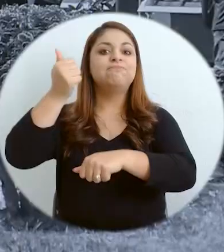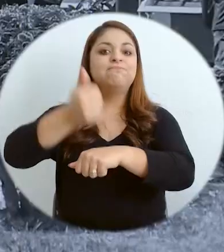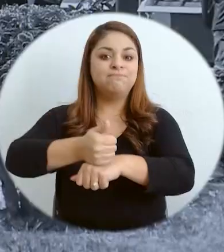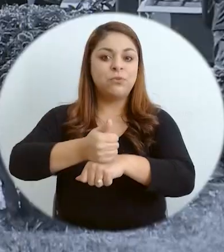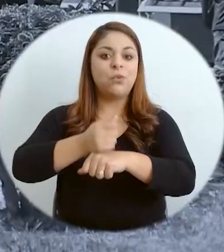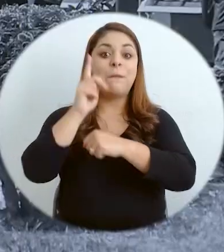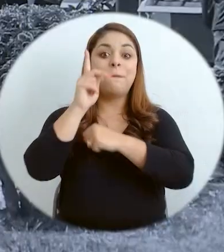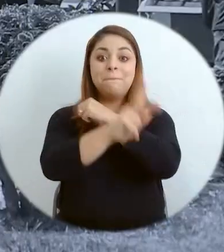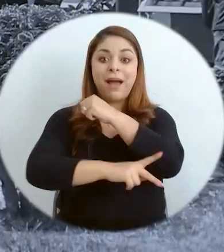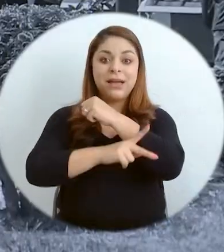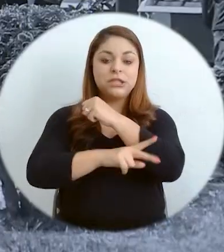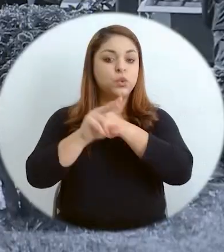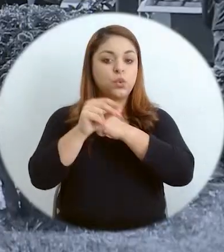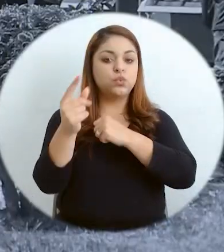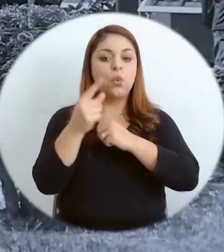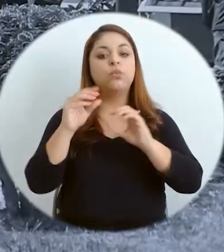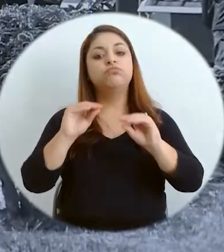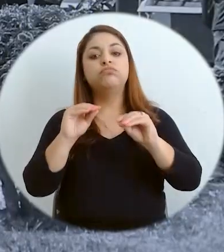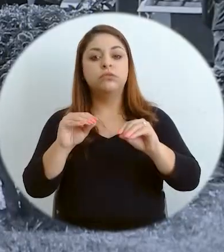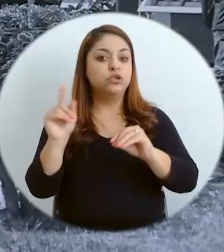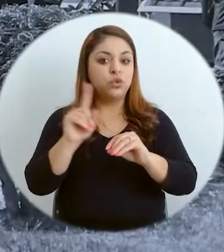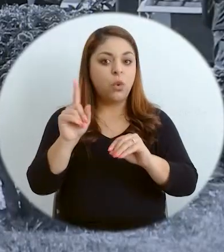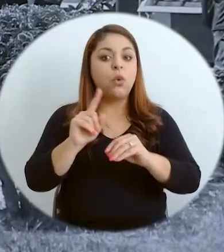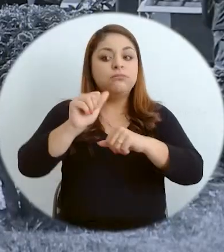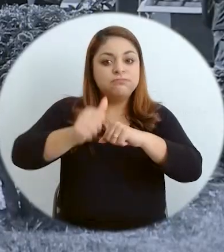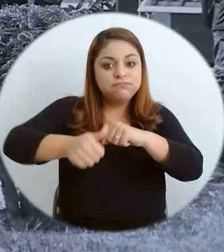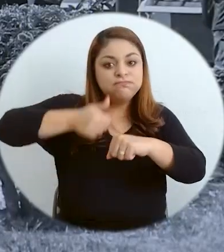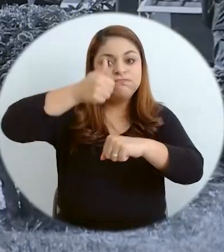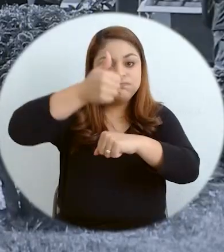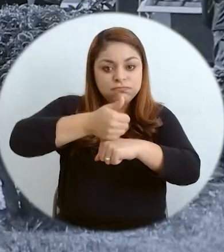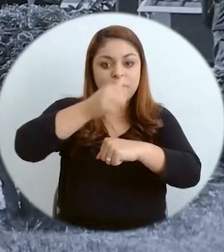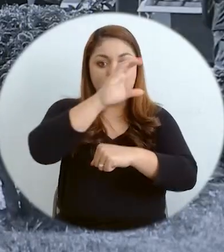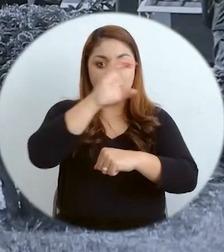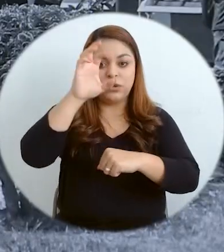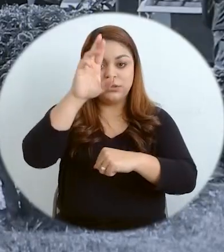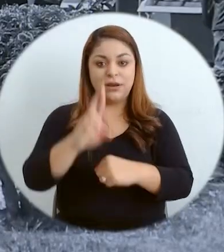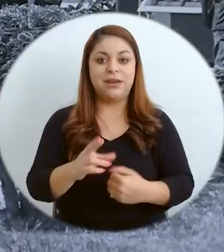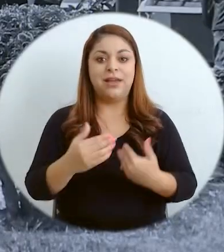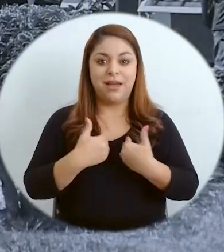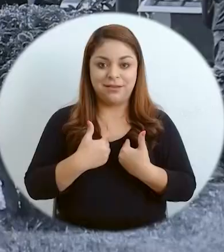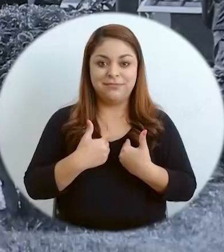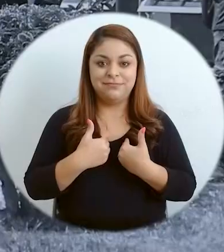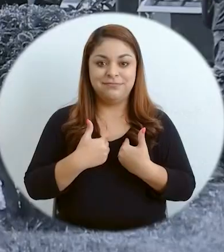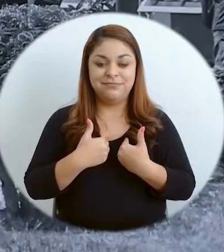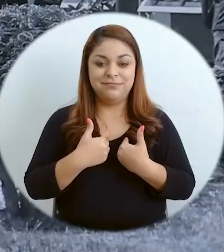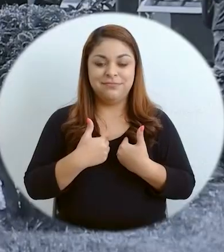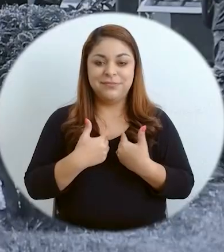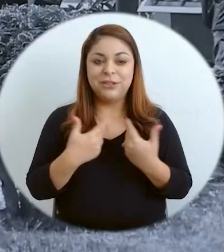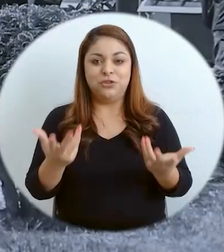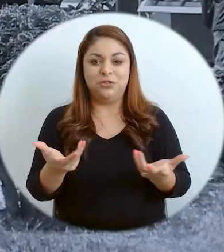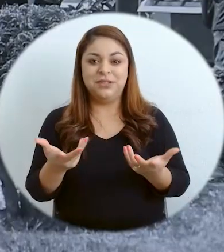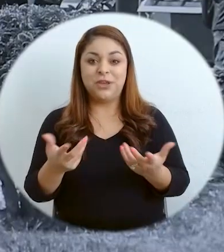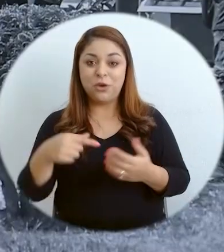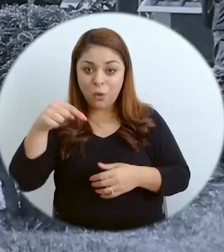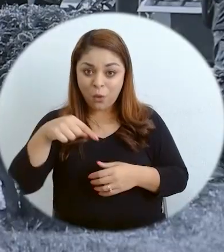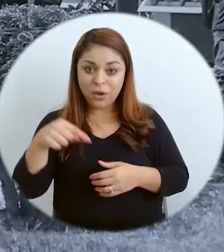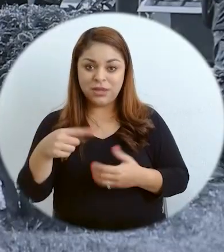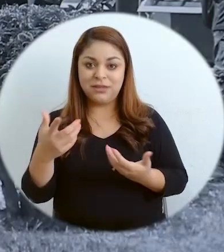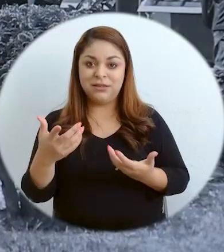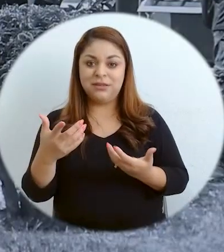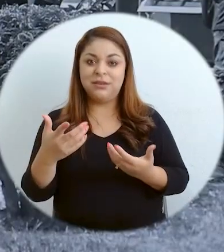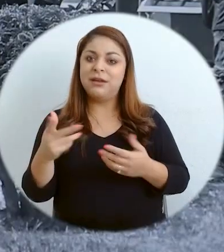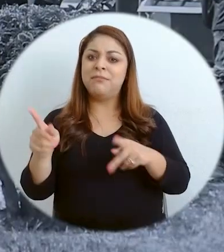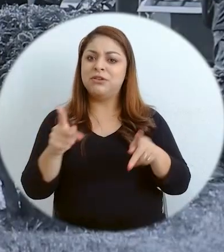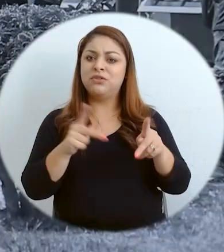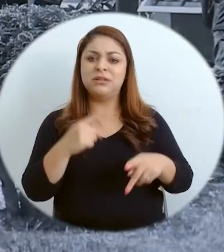solo dar clases y ya, sino construir la Costa Rica que tenemos. Y paradójicamente, hoy por hoy